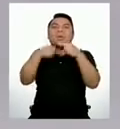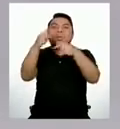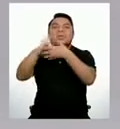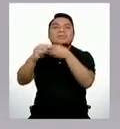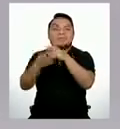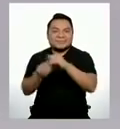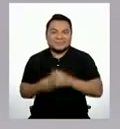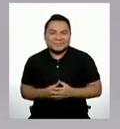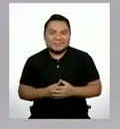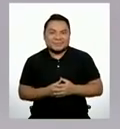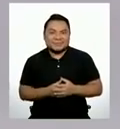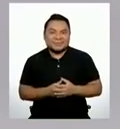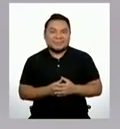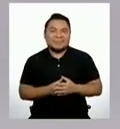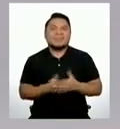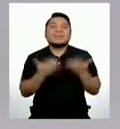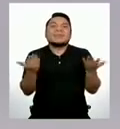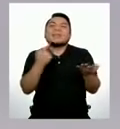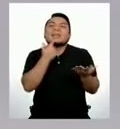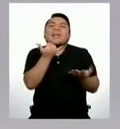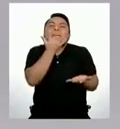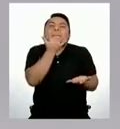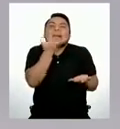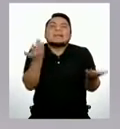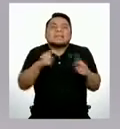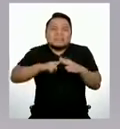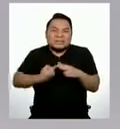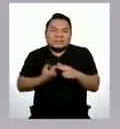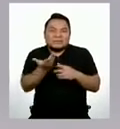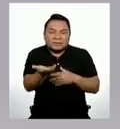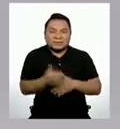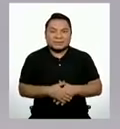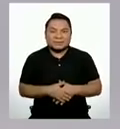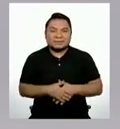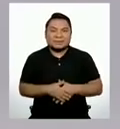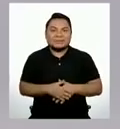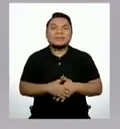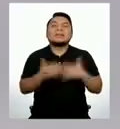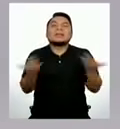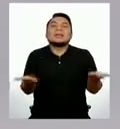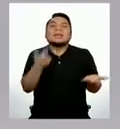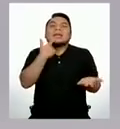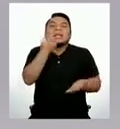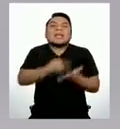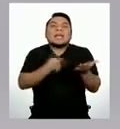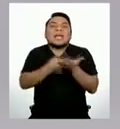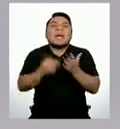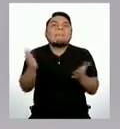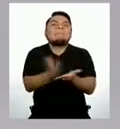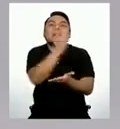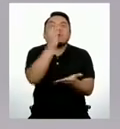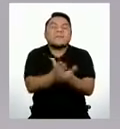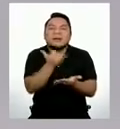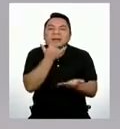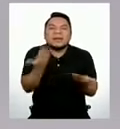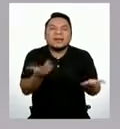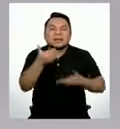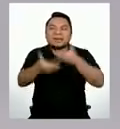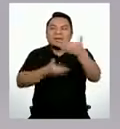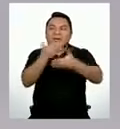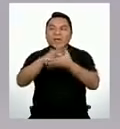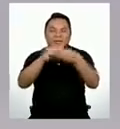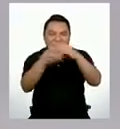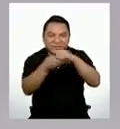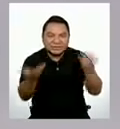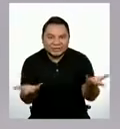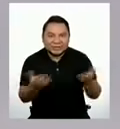principales? ¿Qué sucedió al inicio? ¿Qué problema ocurrió en el desarrollo de